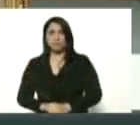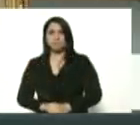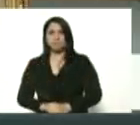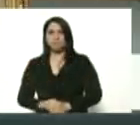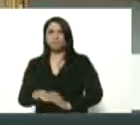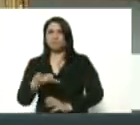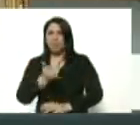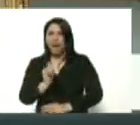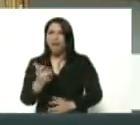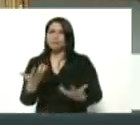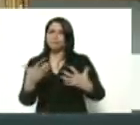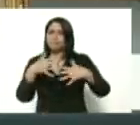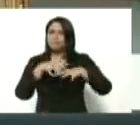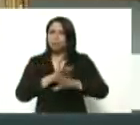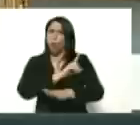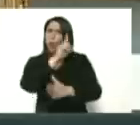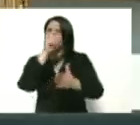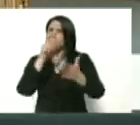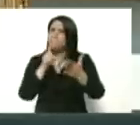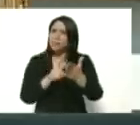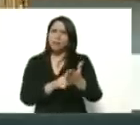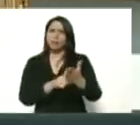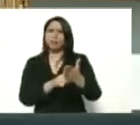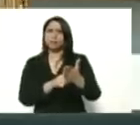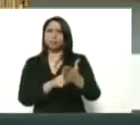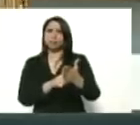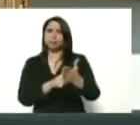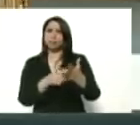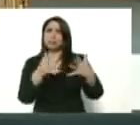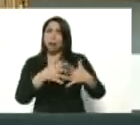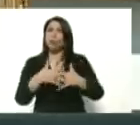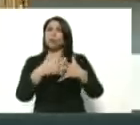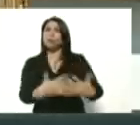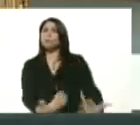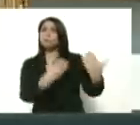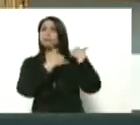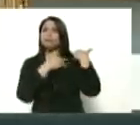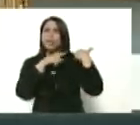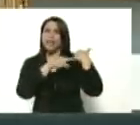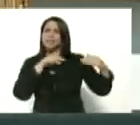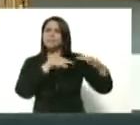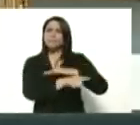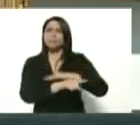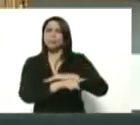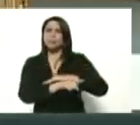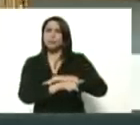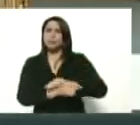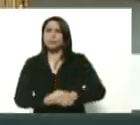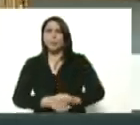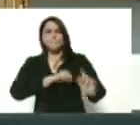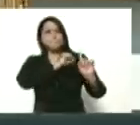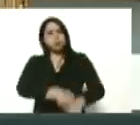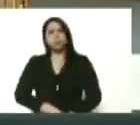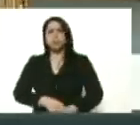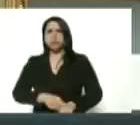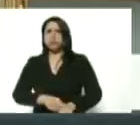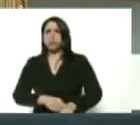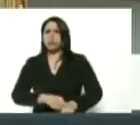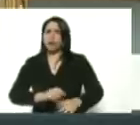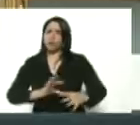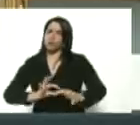involucrado absoluta y completamente en esta incursión derrotada por la sólida